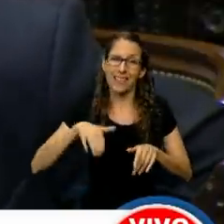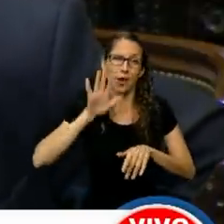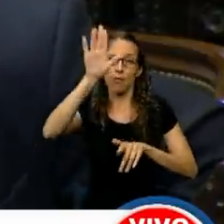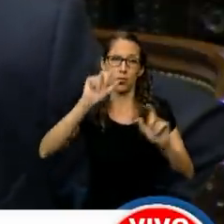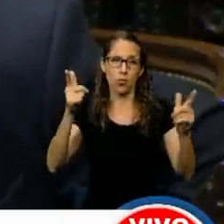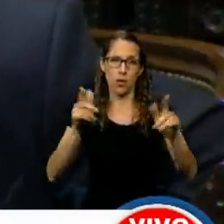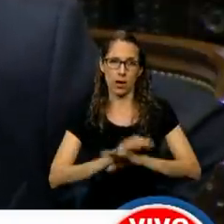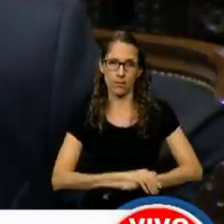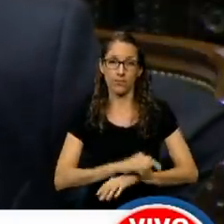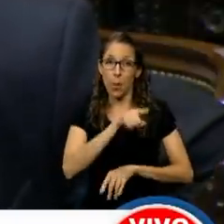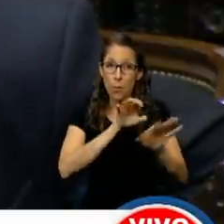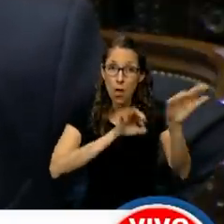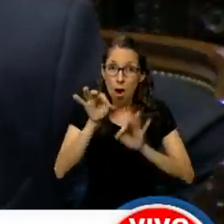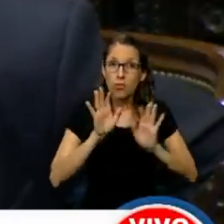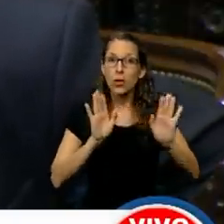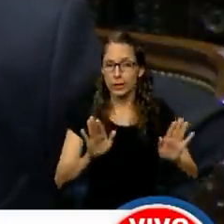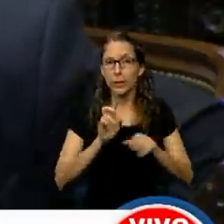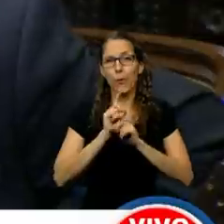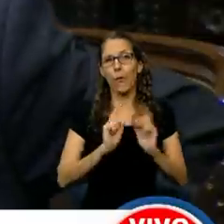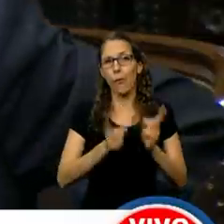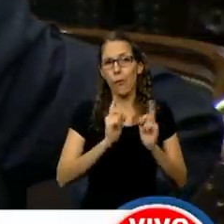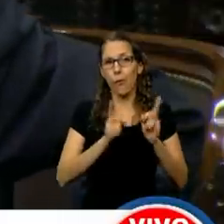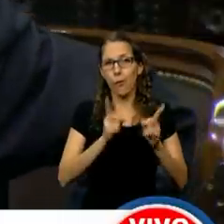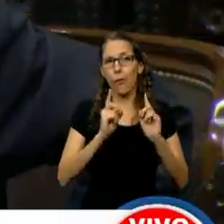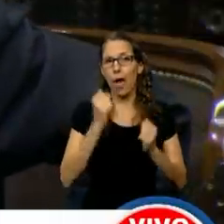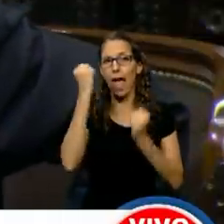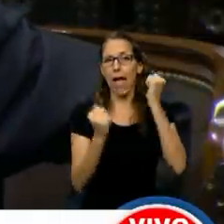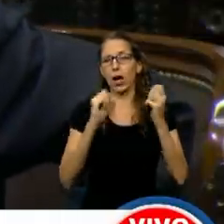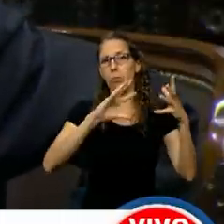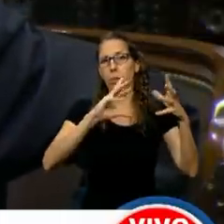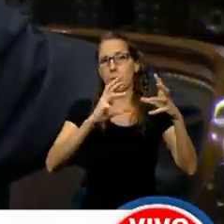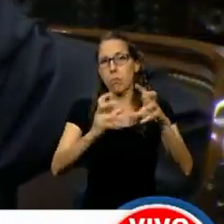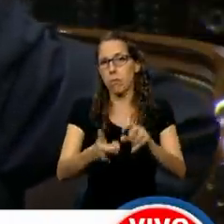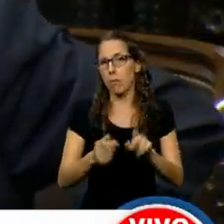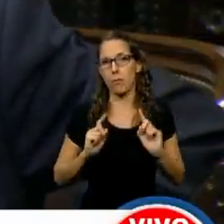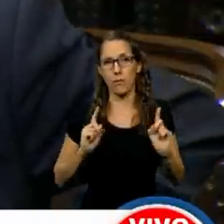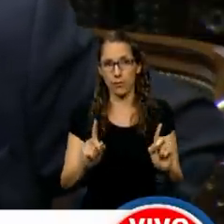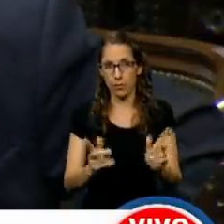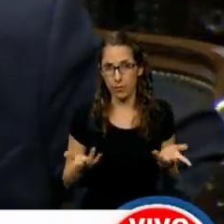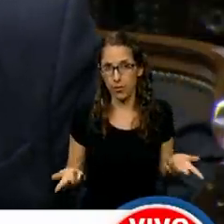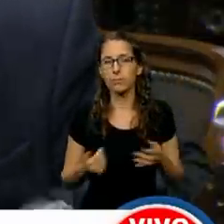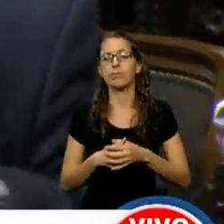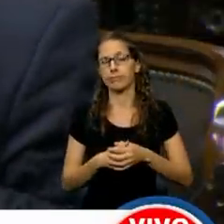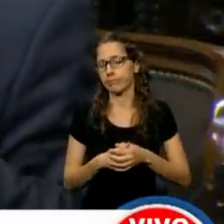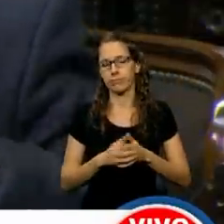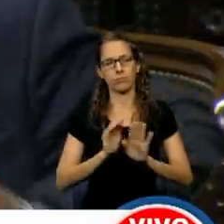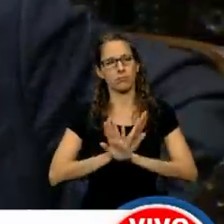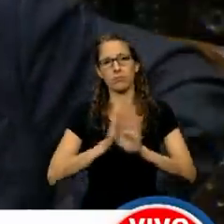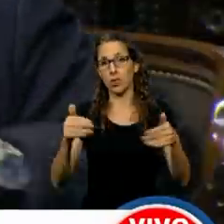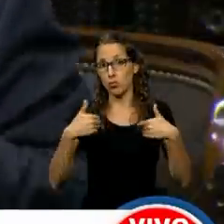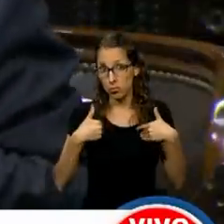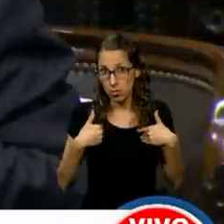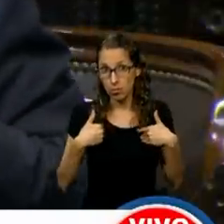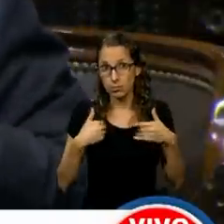sostiene las condiciones que hacen inviable la economía de la república argentina de ninguna manera voy a